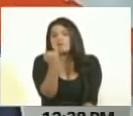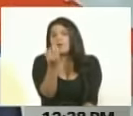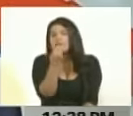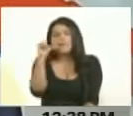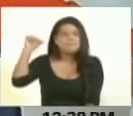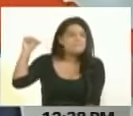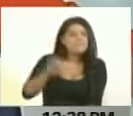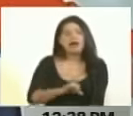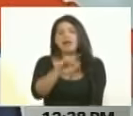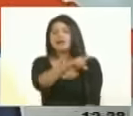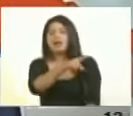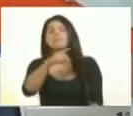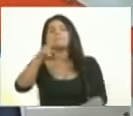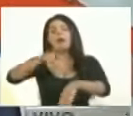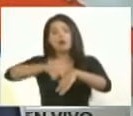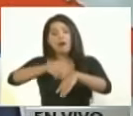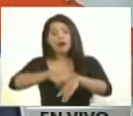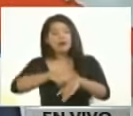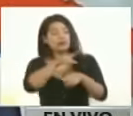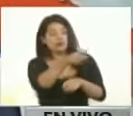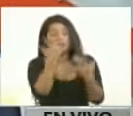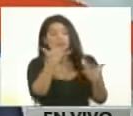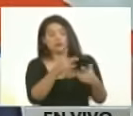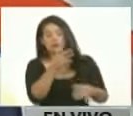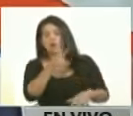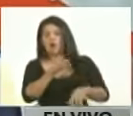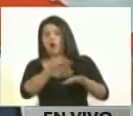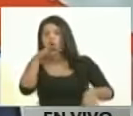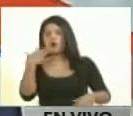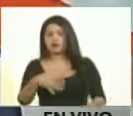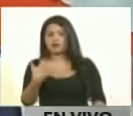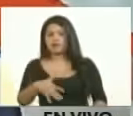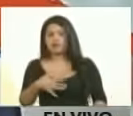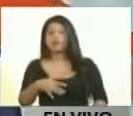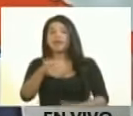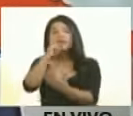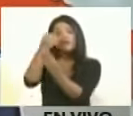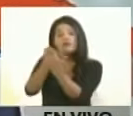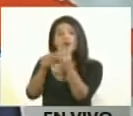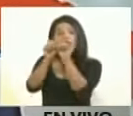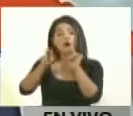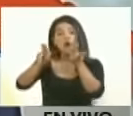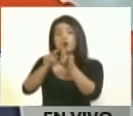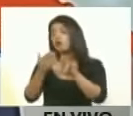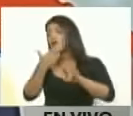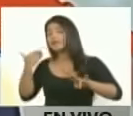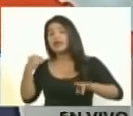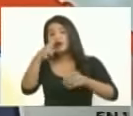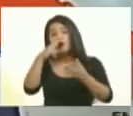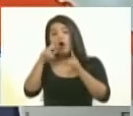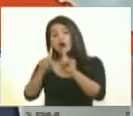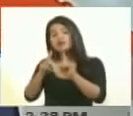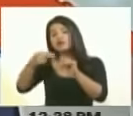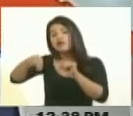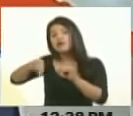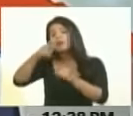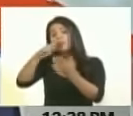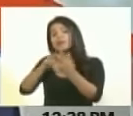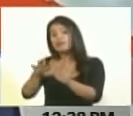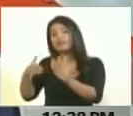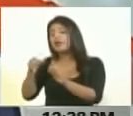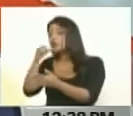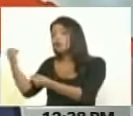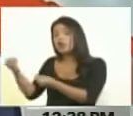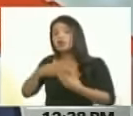es una barbaridad. Informe de la ONU del 11 de noviembre del 2016. No tiene